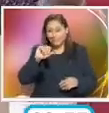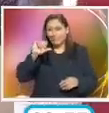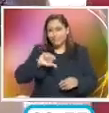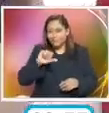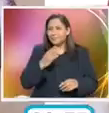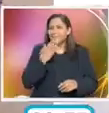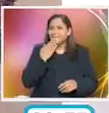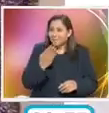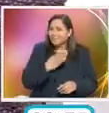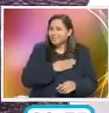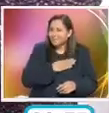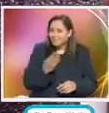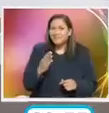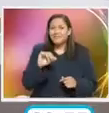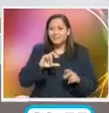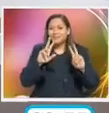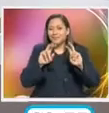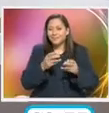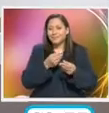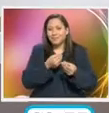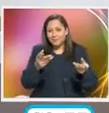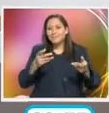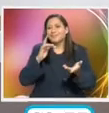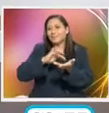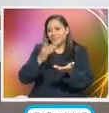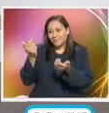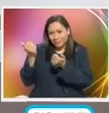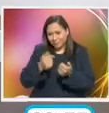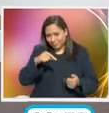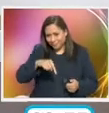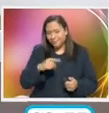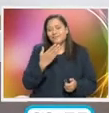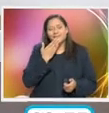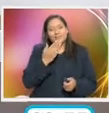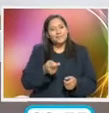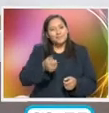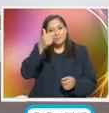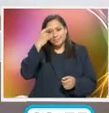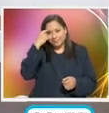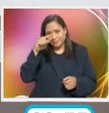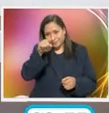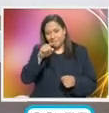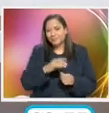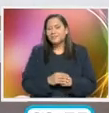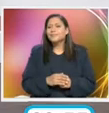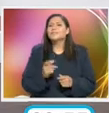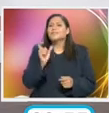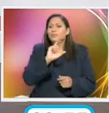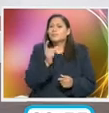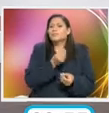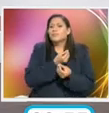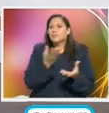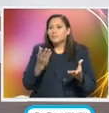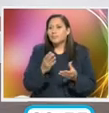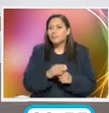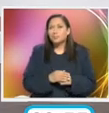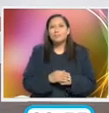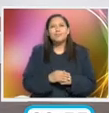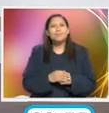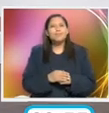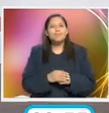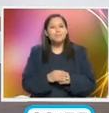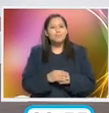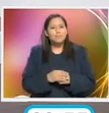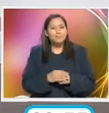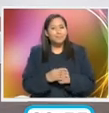justamente hoy. ¡Está buenísimo! Oye, gracias por Muchas traerlo gracias. acá. No, pues ya caramba. saben, primicia para ustedes. ¿Cuándo lo Capital. lanzaste?